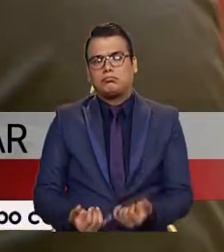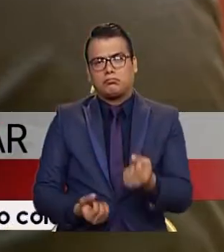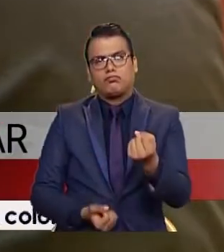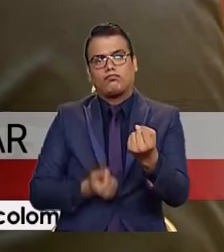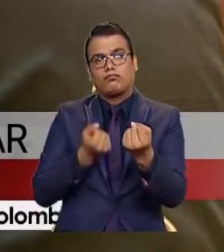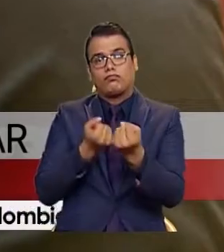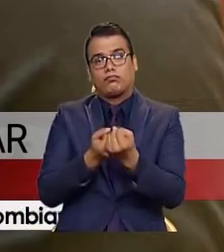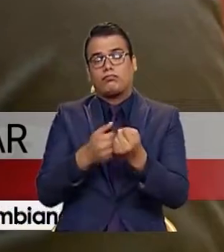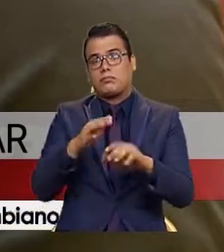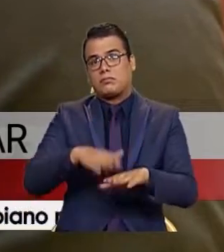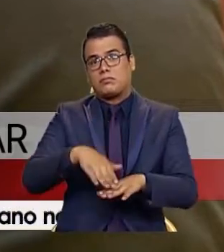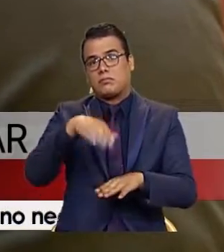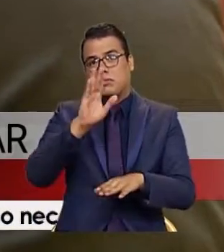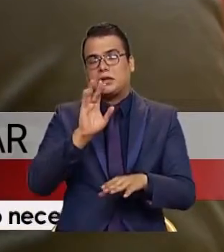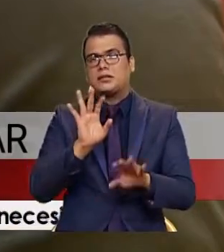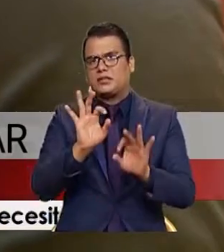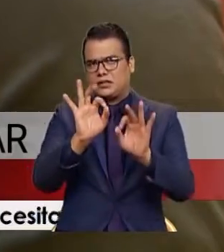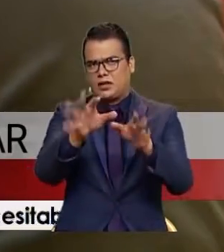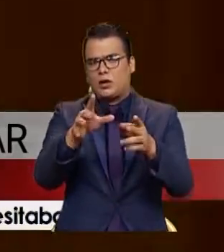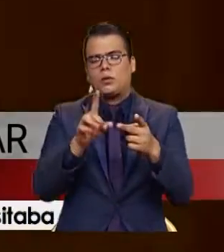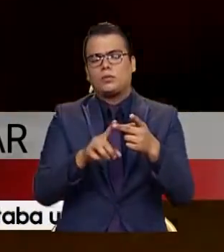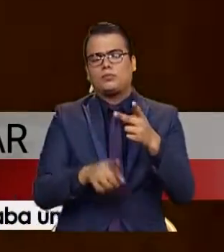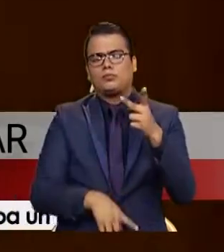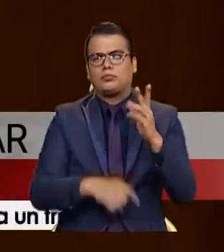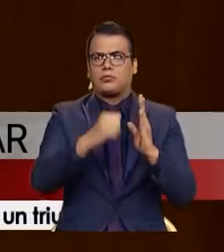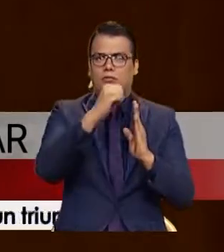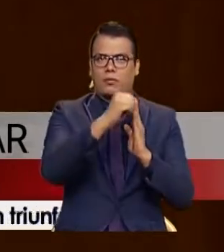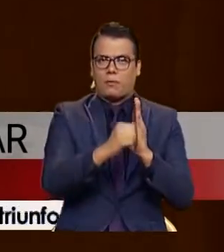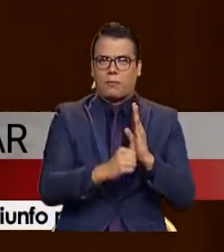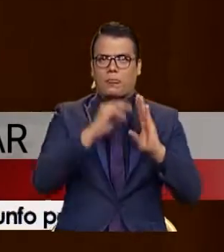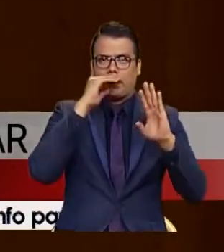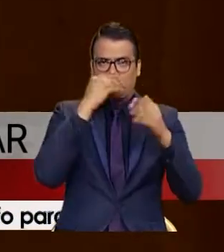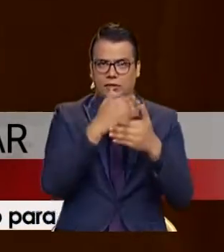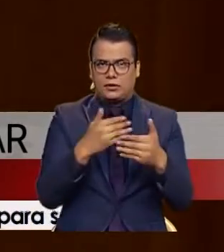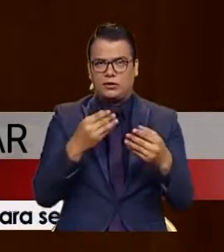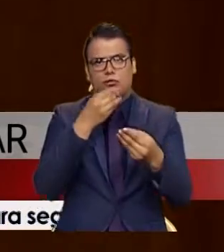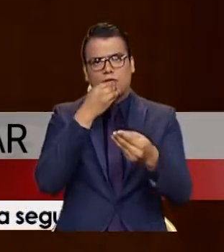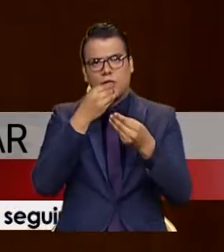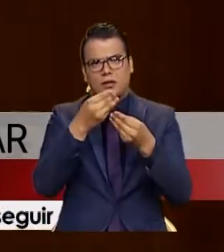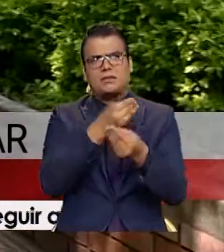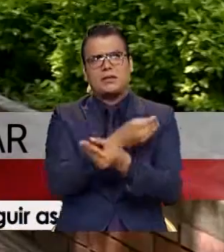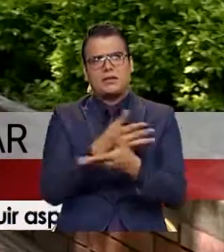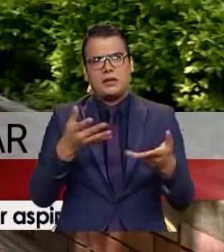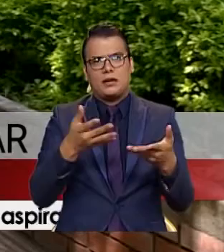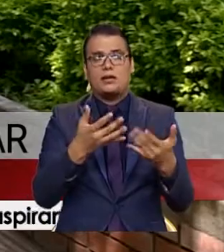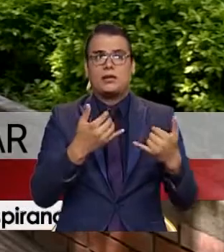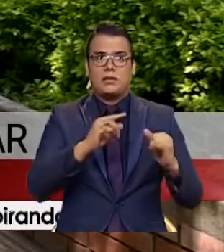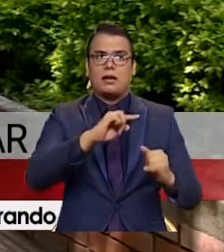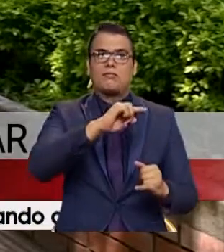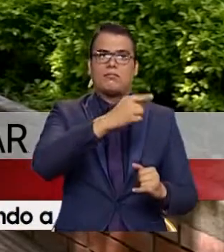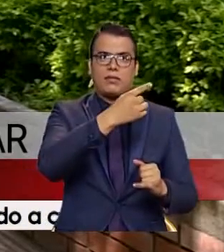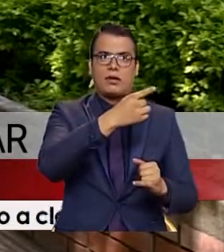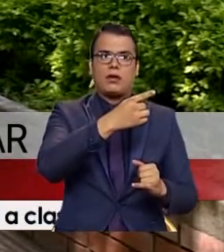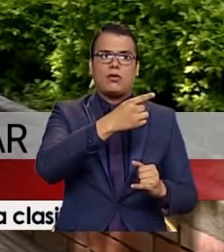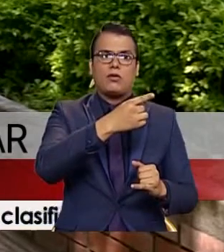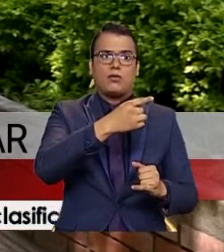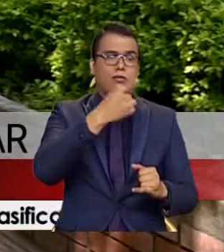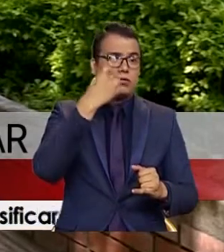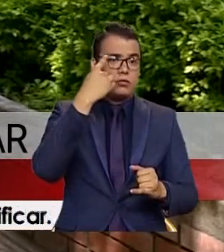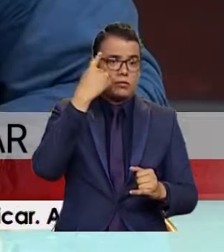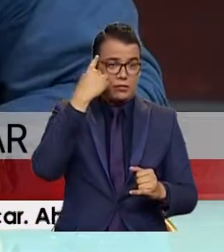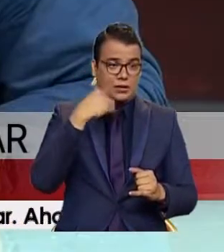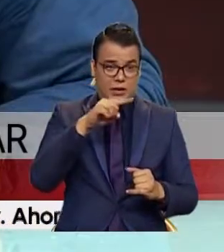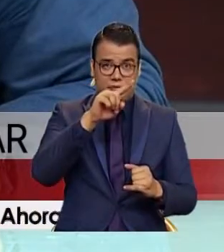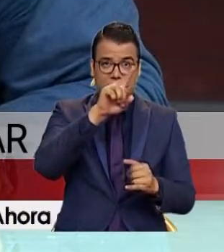importantes podemos garantizar que el programa alimentación escolar inicia desde el primer día que inician las